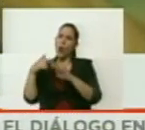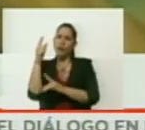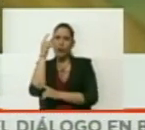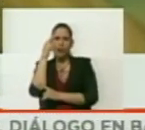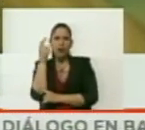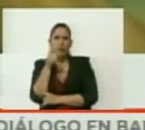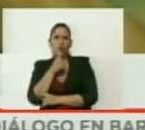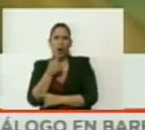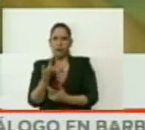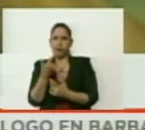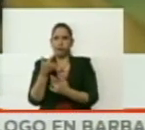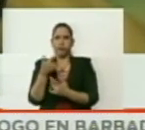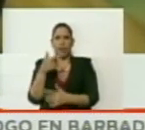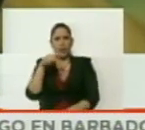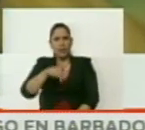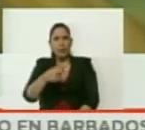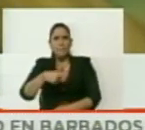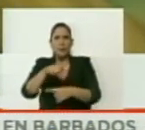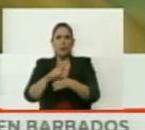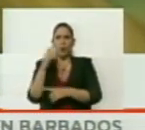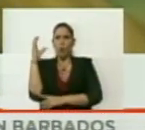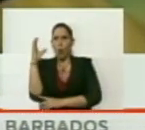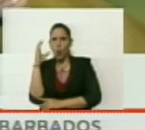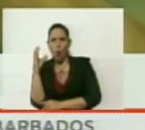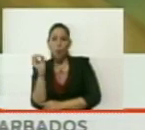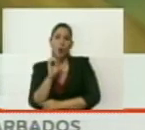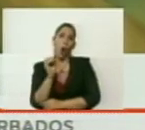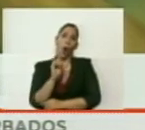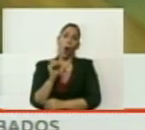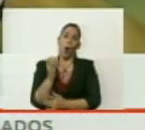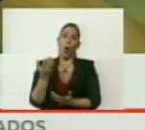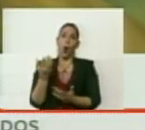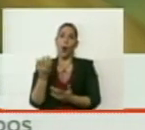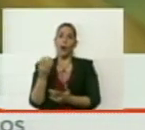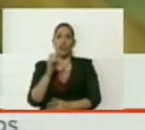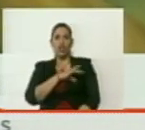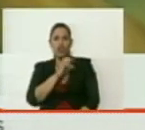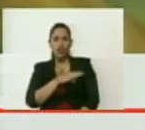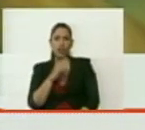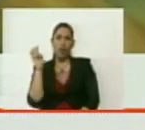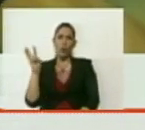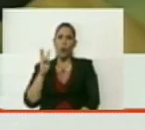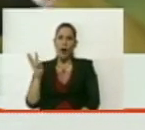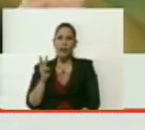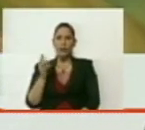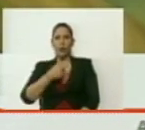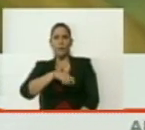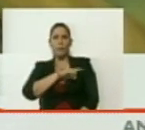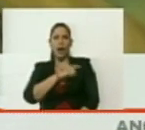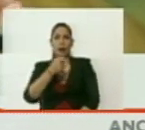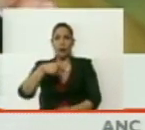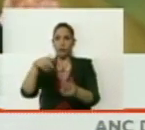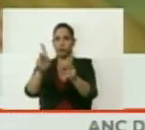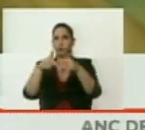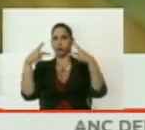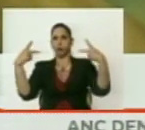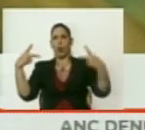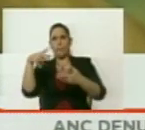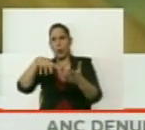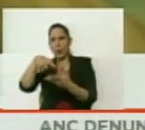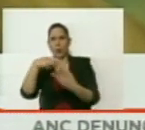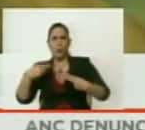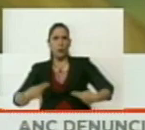en primera plana aquí, en Bogotá, en Santiago, en Washington, en Madrid, en la primera plana, crisis